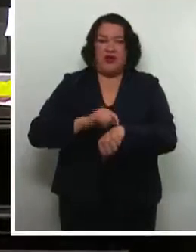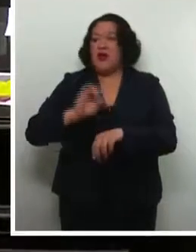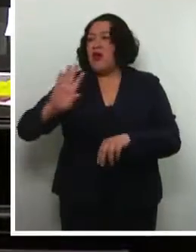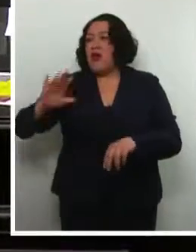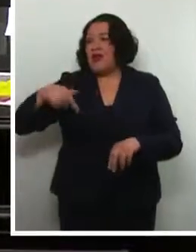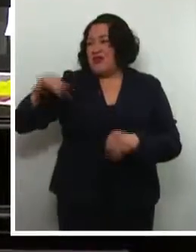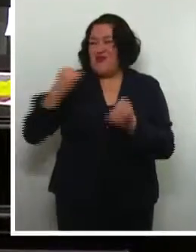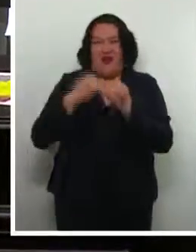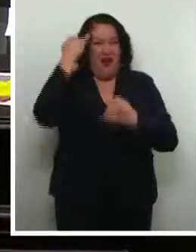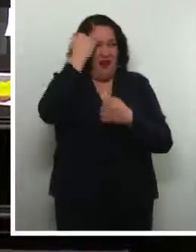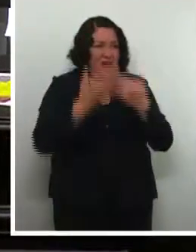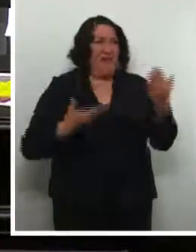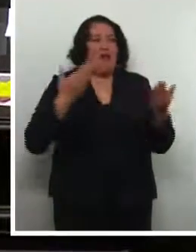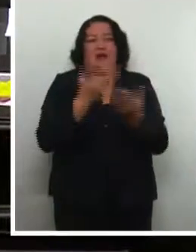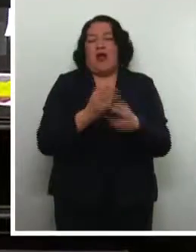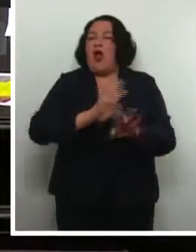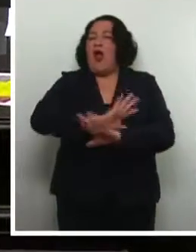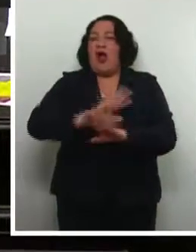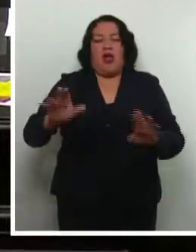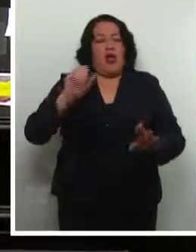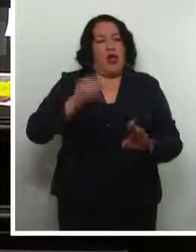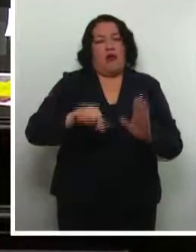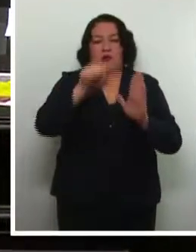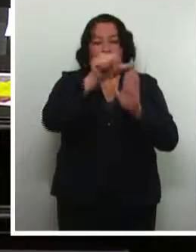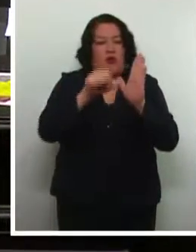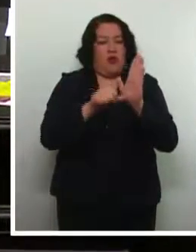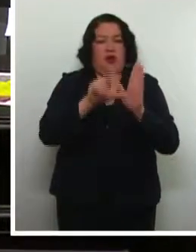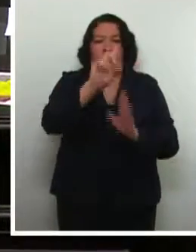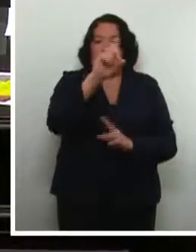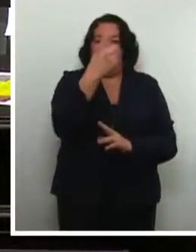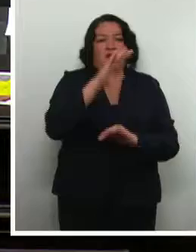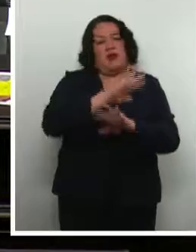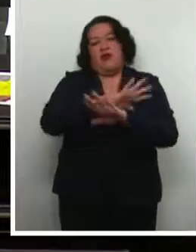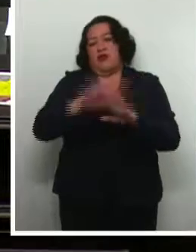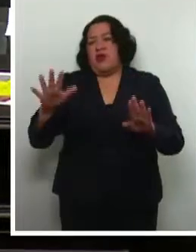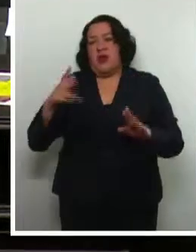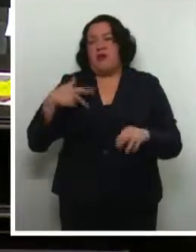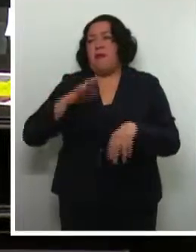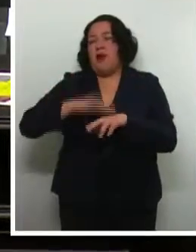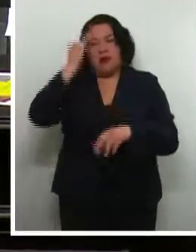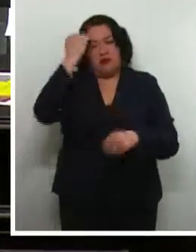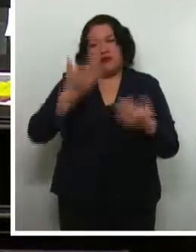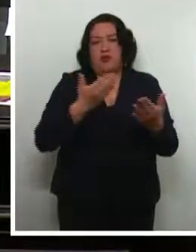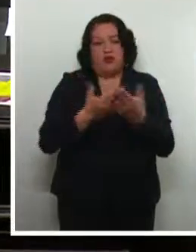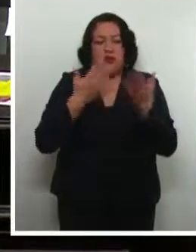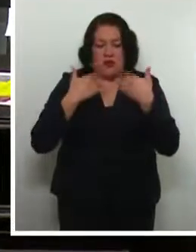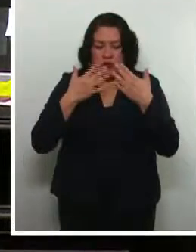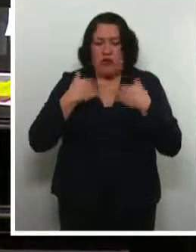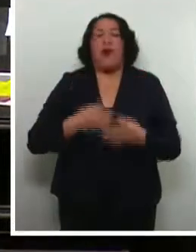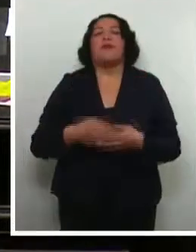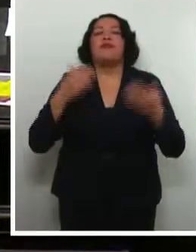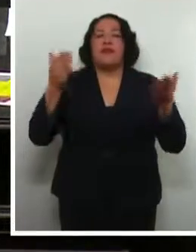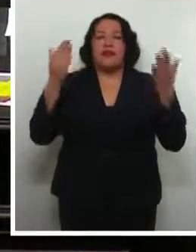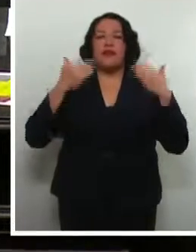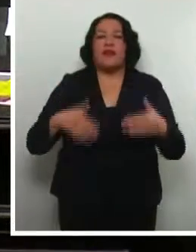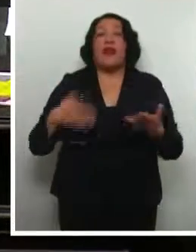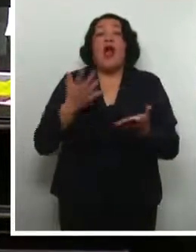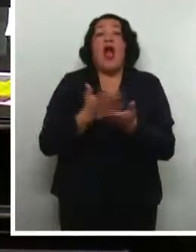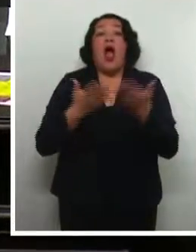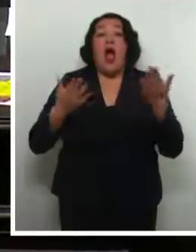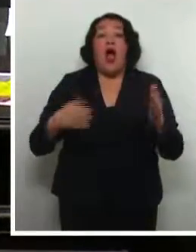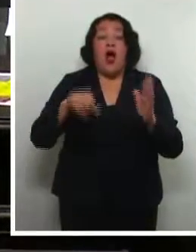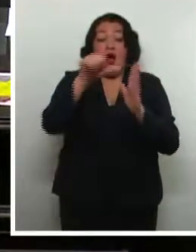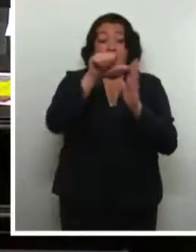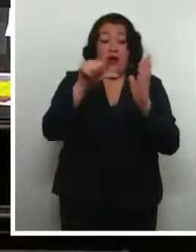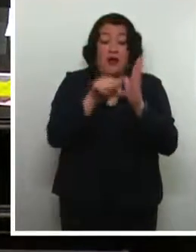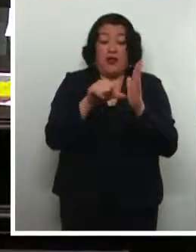las reservas relativas al artículo 31. Vamos a proceder a la votación del